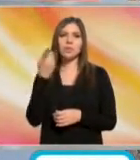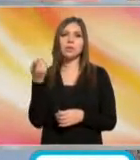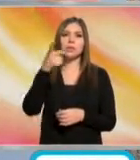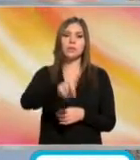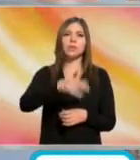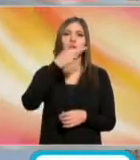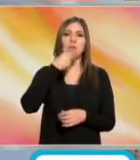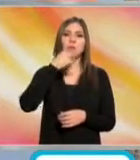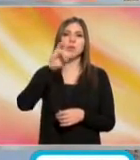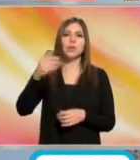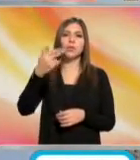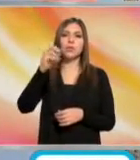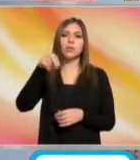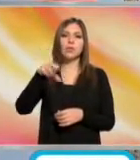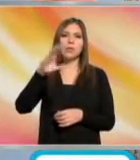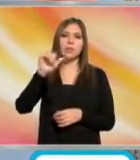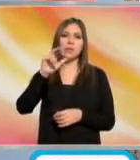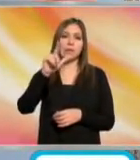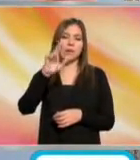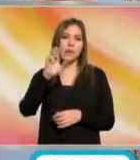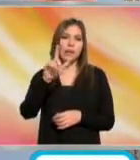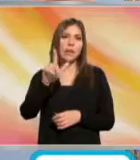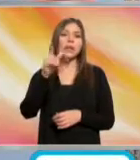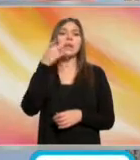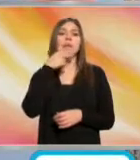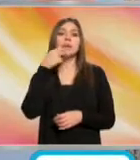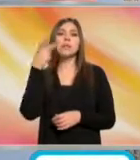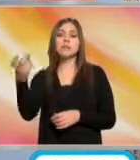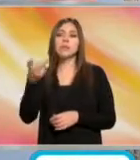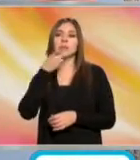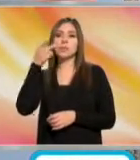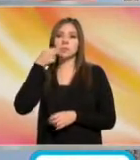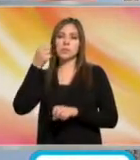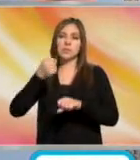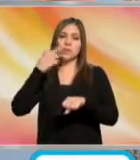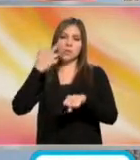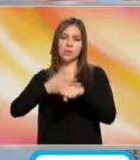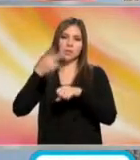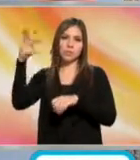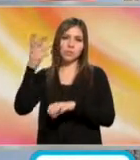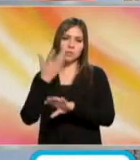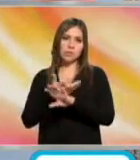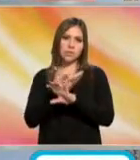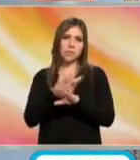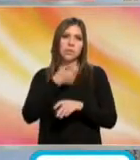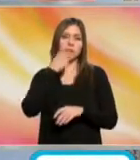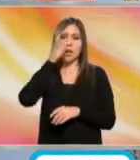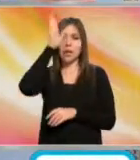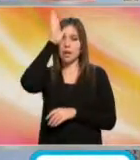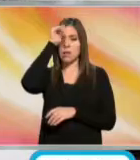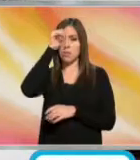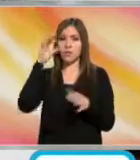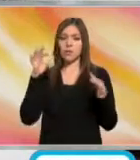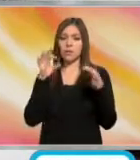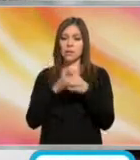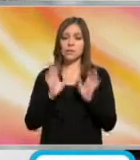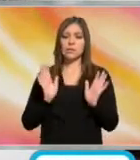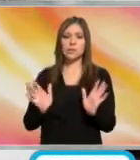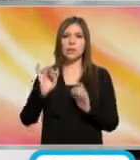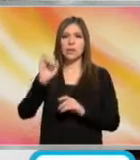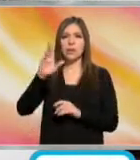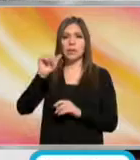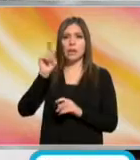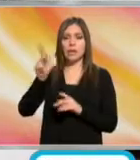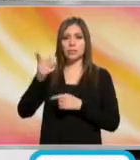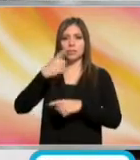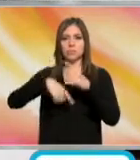de Estado, Rex Tillerson también, fueron que habían llegado a un acuerdo con Irak para que incrementara sus medidas de seguridad y que,